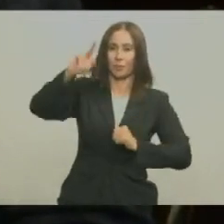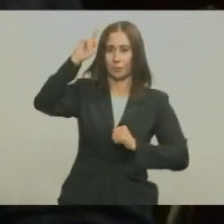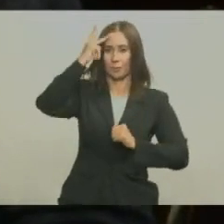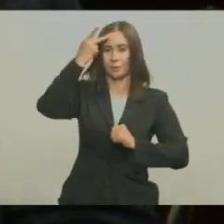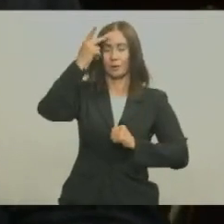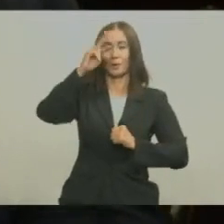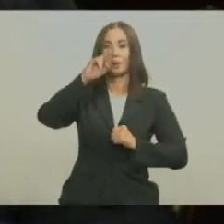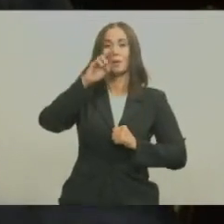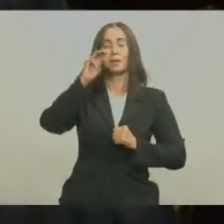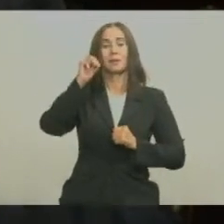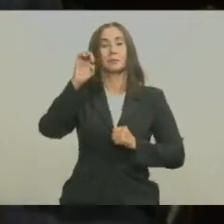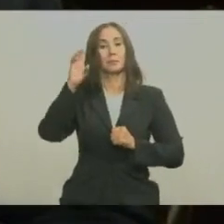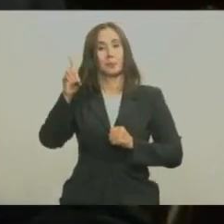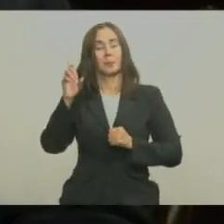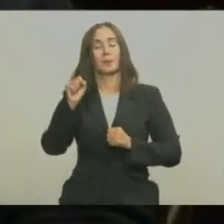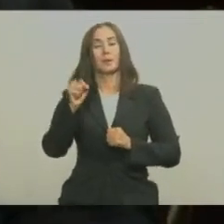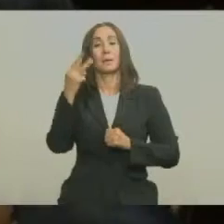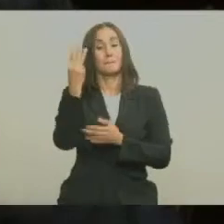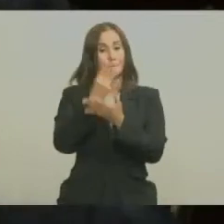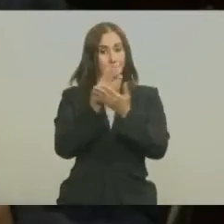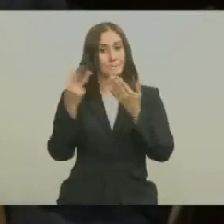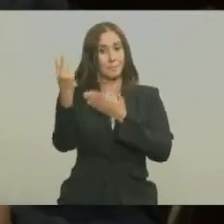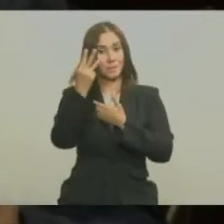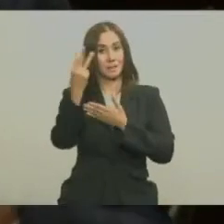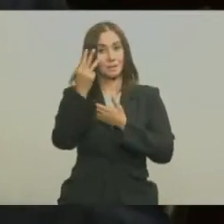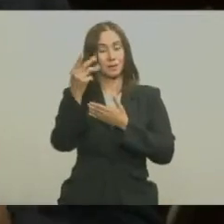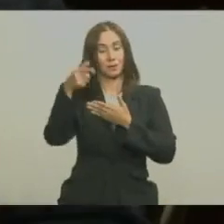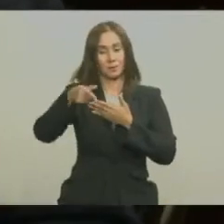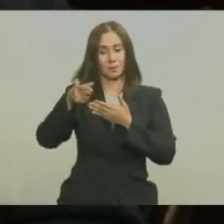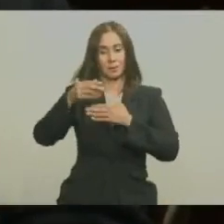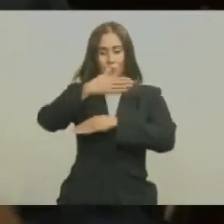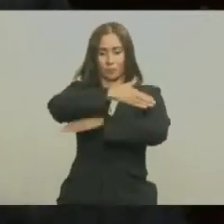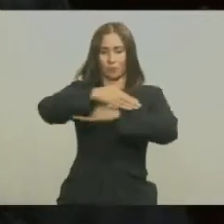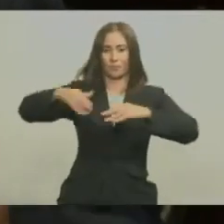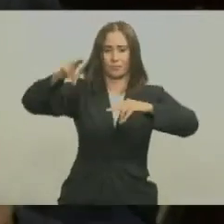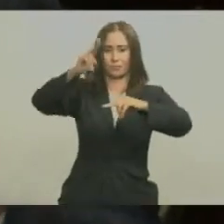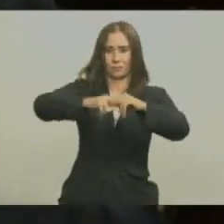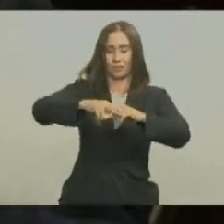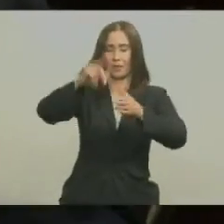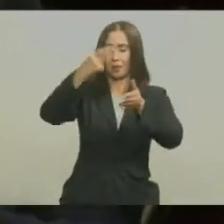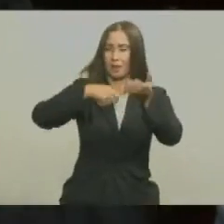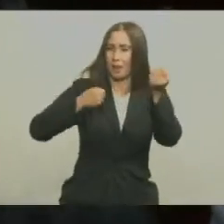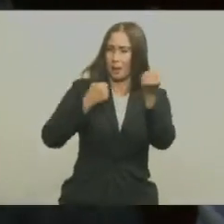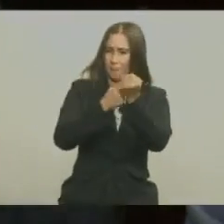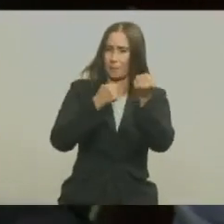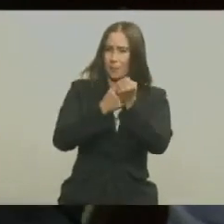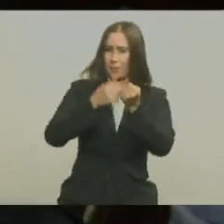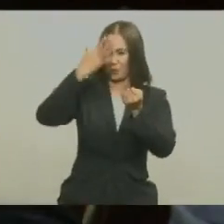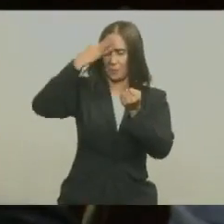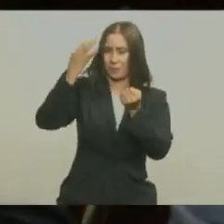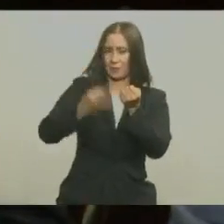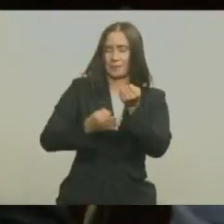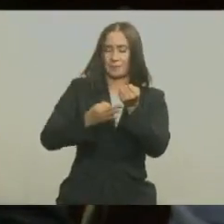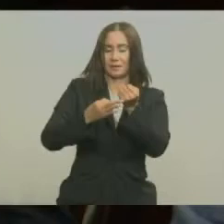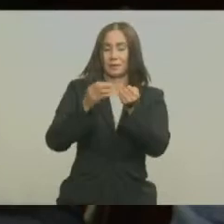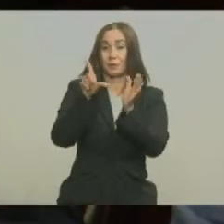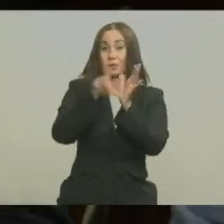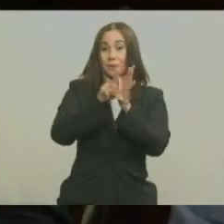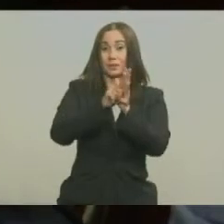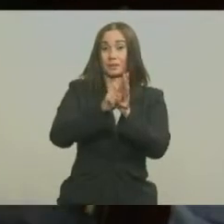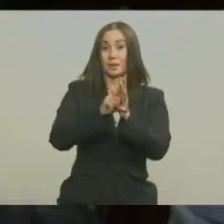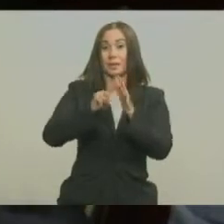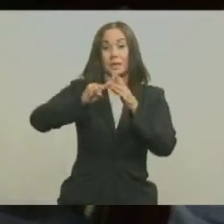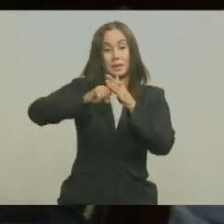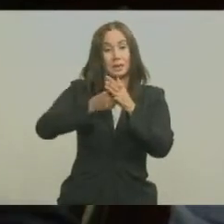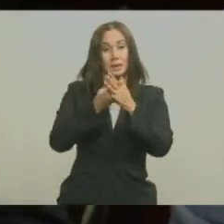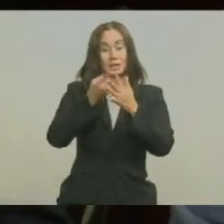Revolucionario Dominicano, que el miércoles estaremos en primera fila dando el apoyo a esta ley que es el